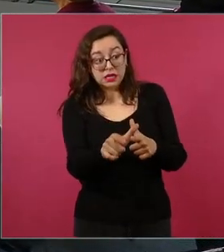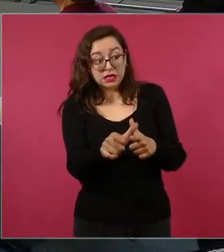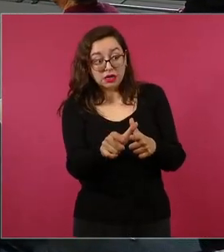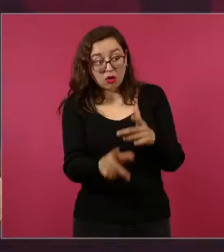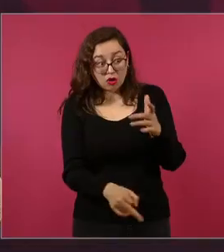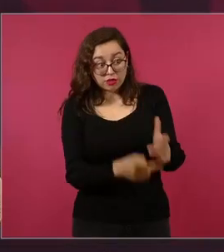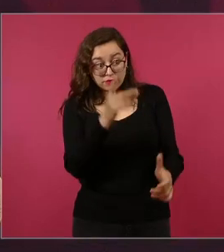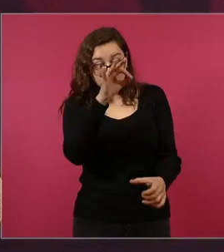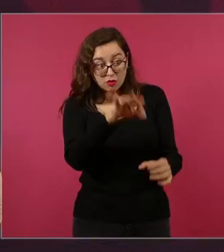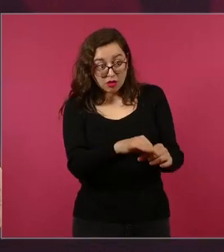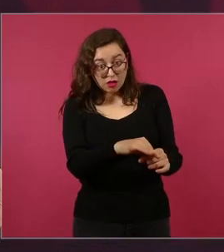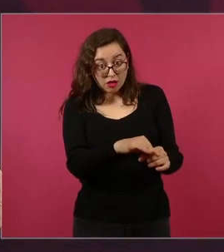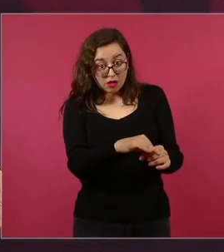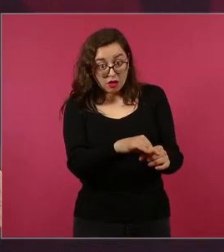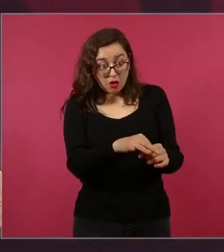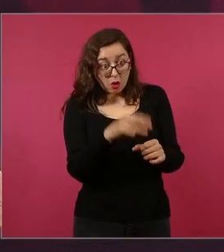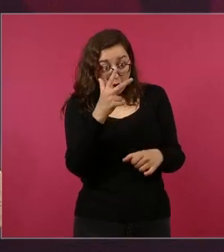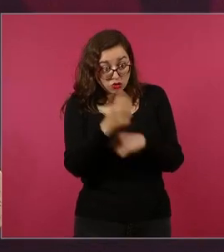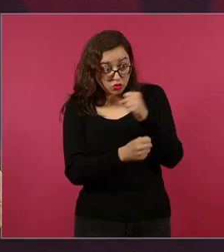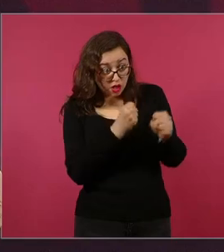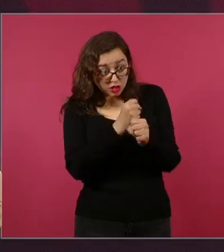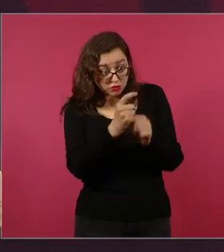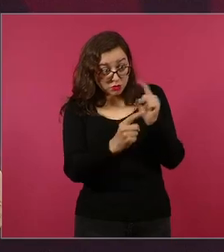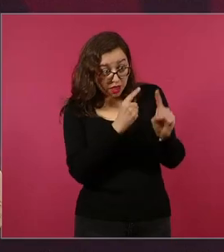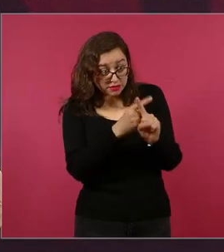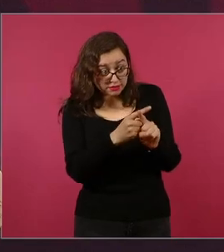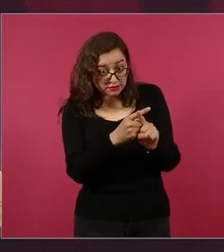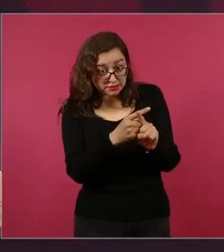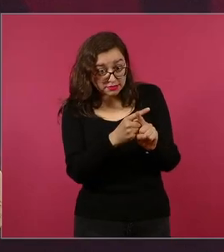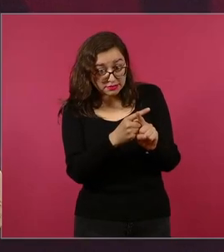Reelección. Hasta 8 años.